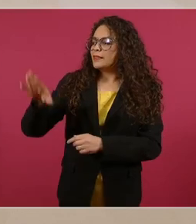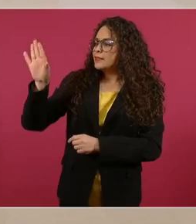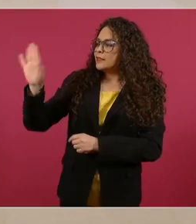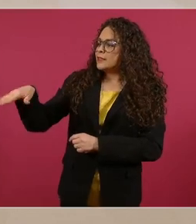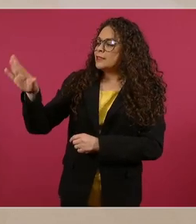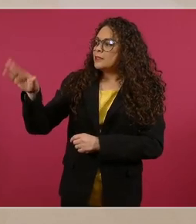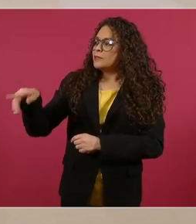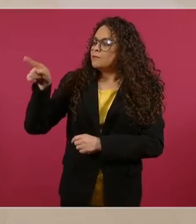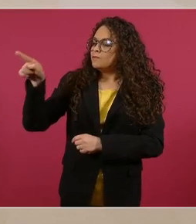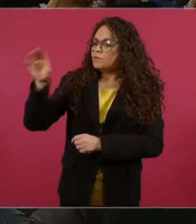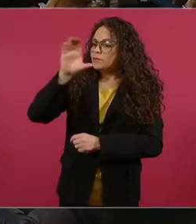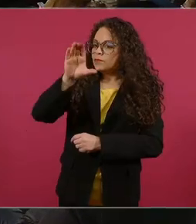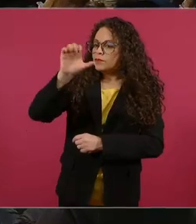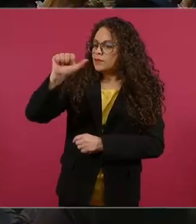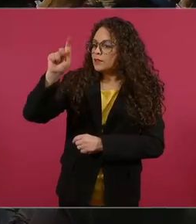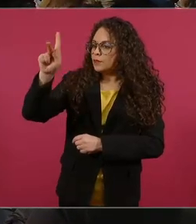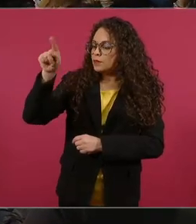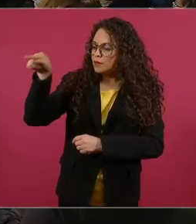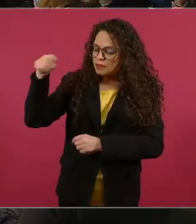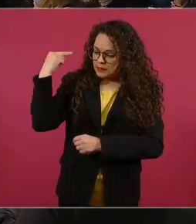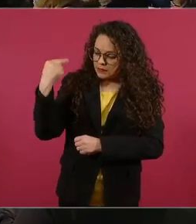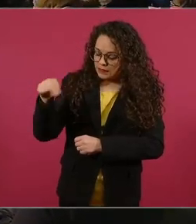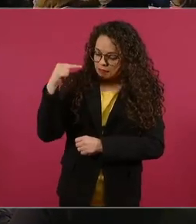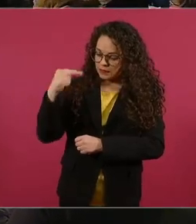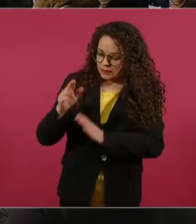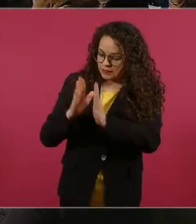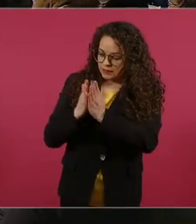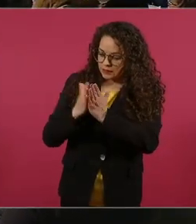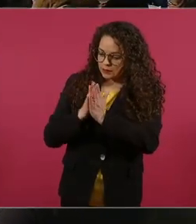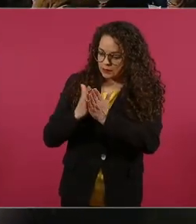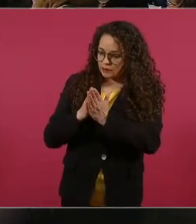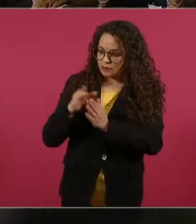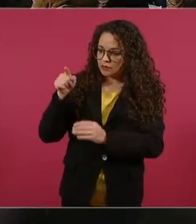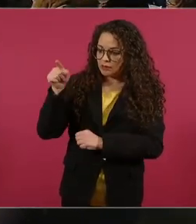Hay un capítulo que se llama Me dieron por muerto.